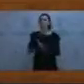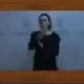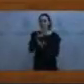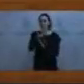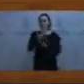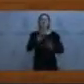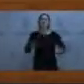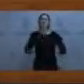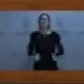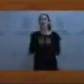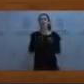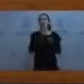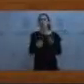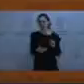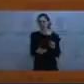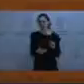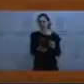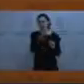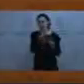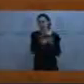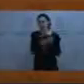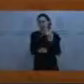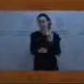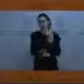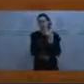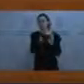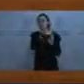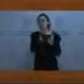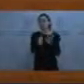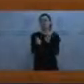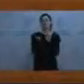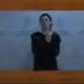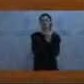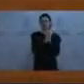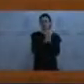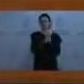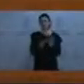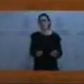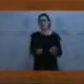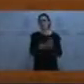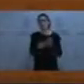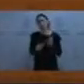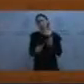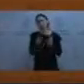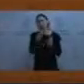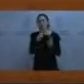parece que el hecho de retirar esa palabra sea óbice para que negar la